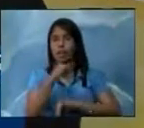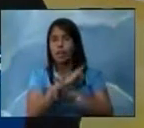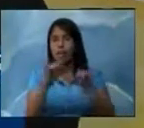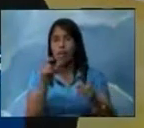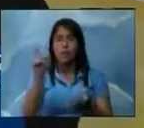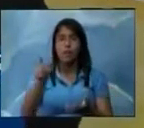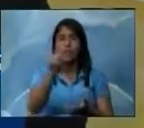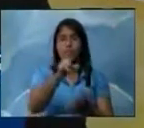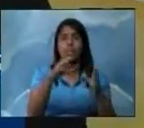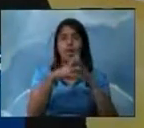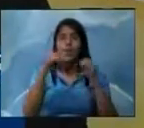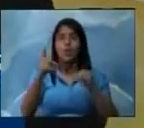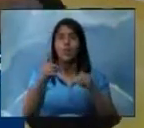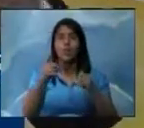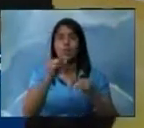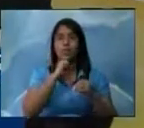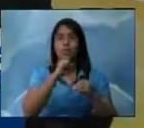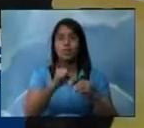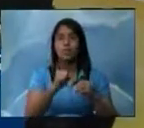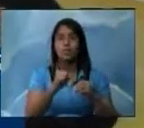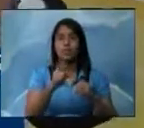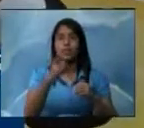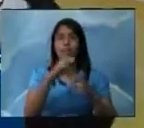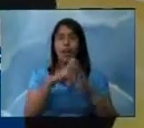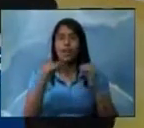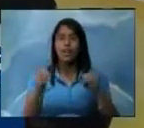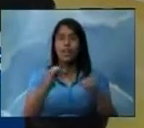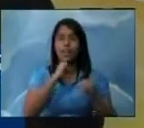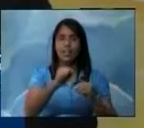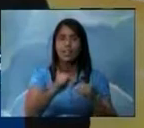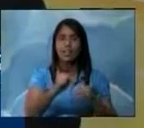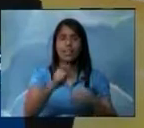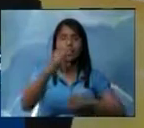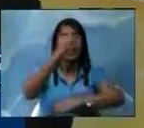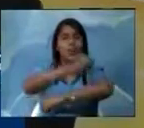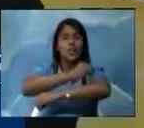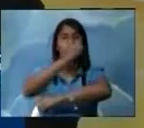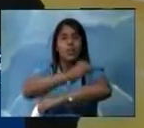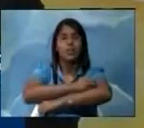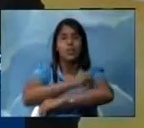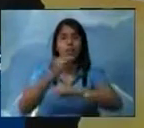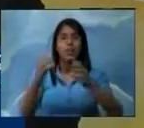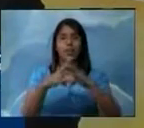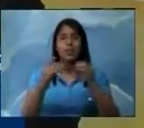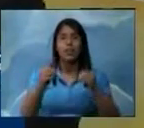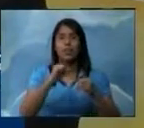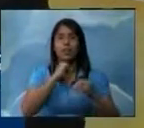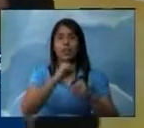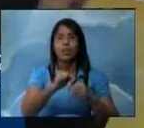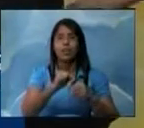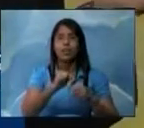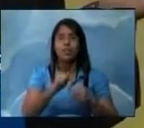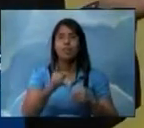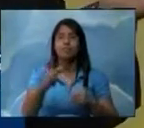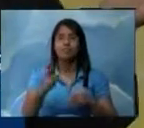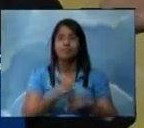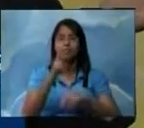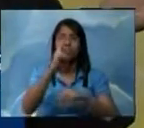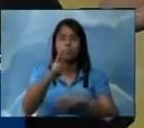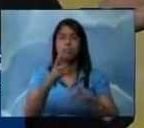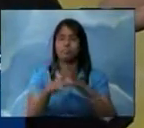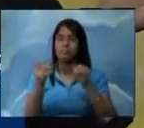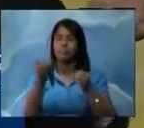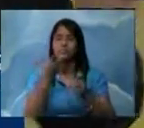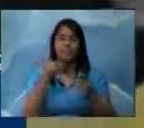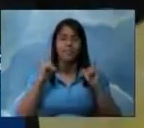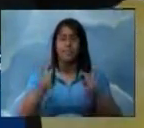había enseñado quizás sus padres y su familia, de la obediencia a la palabra del Señor. Veían el